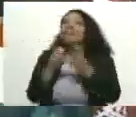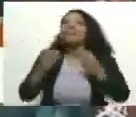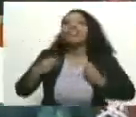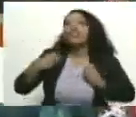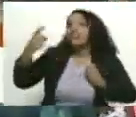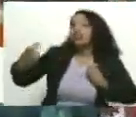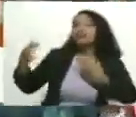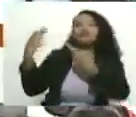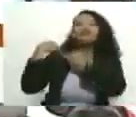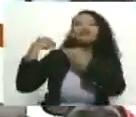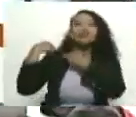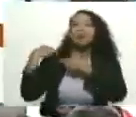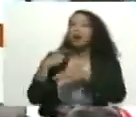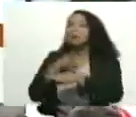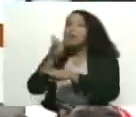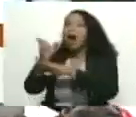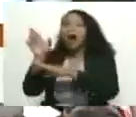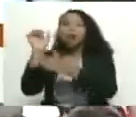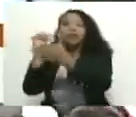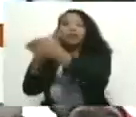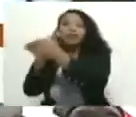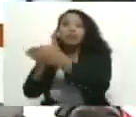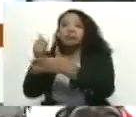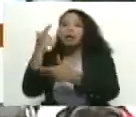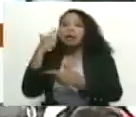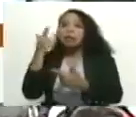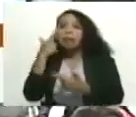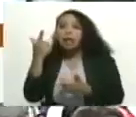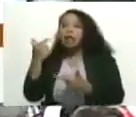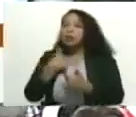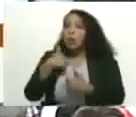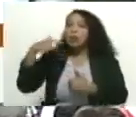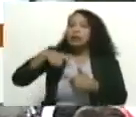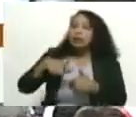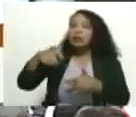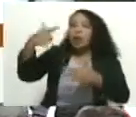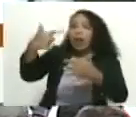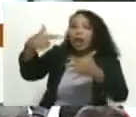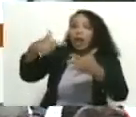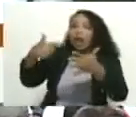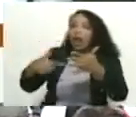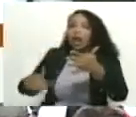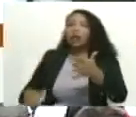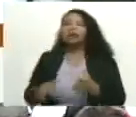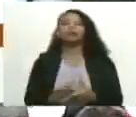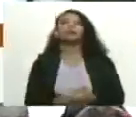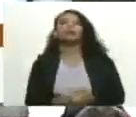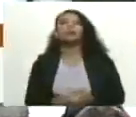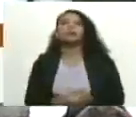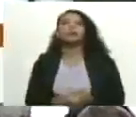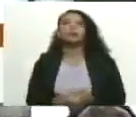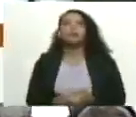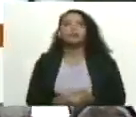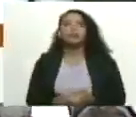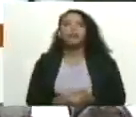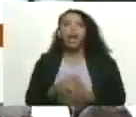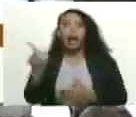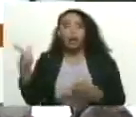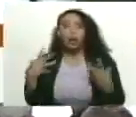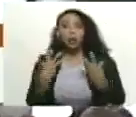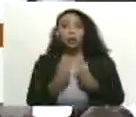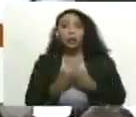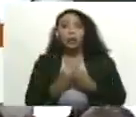Los buscan a su casa, le tocan las puertas. Miren, es tanta la dedicación a estos